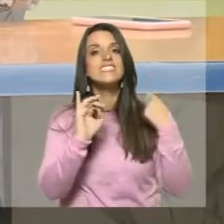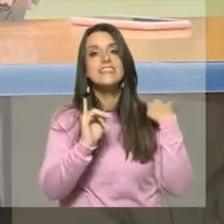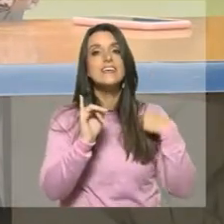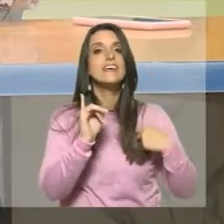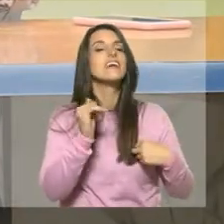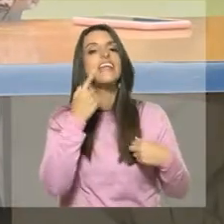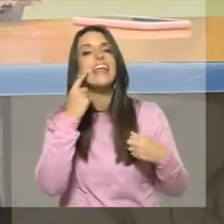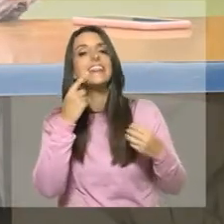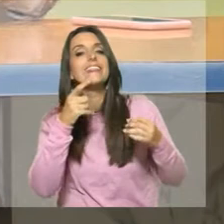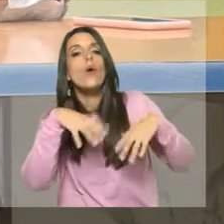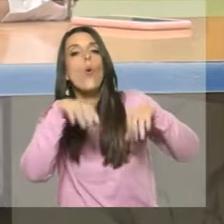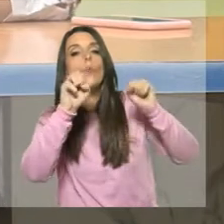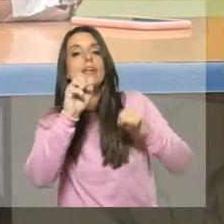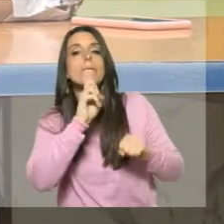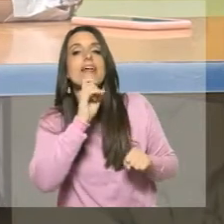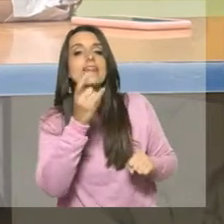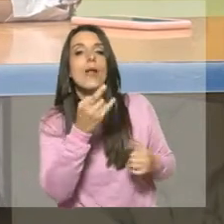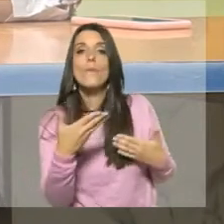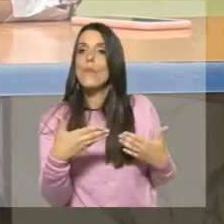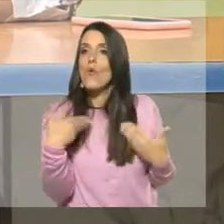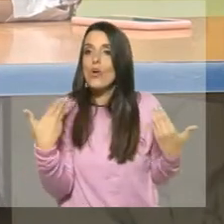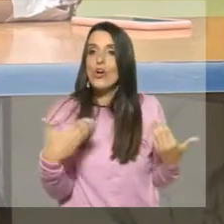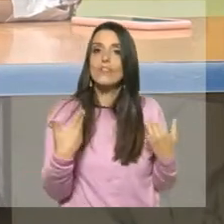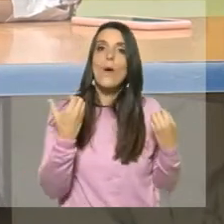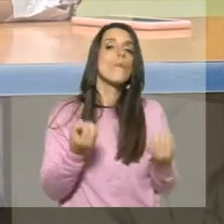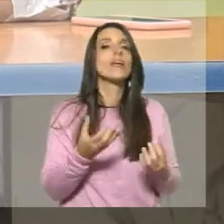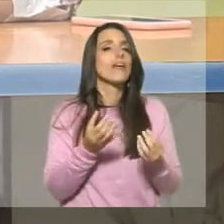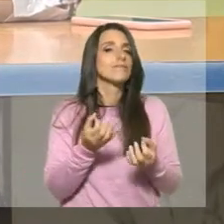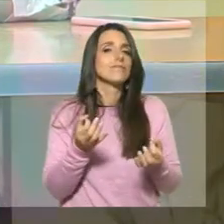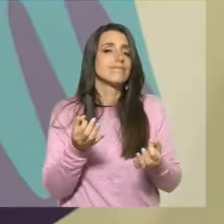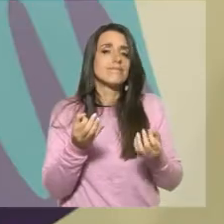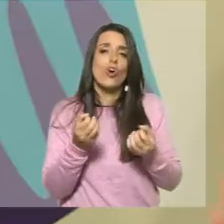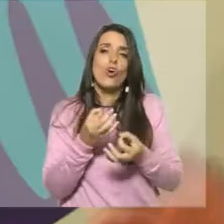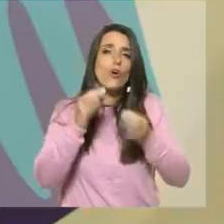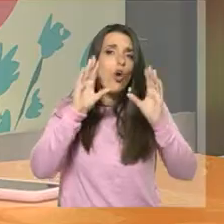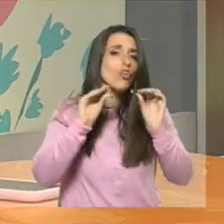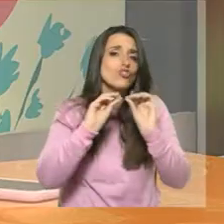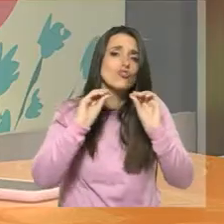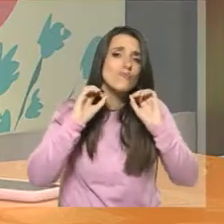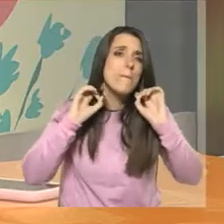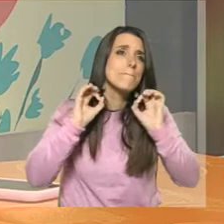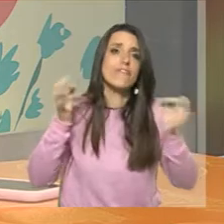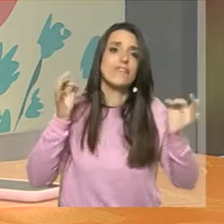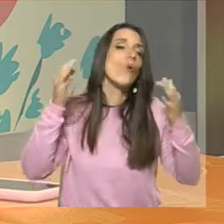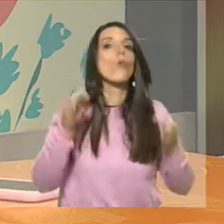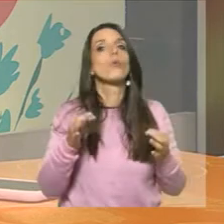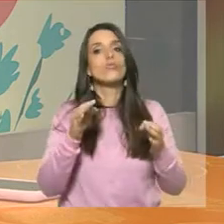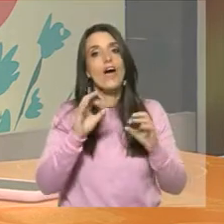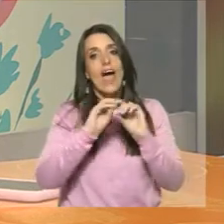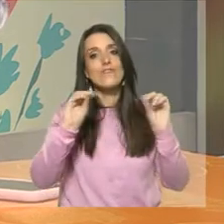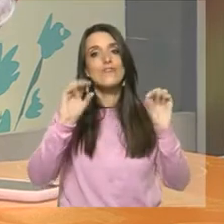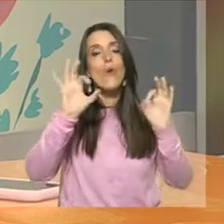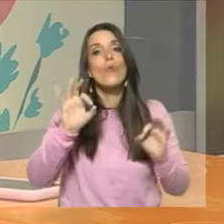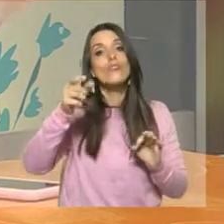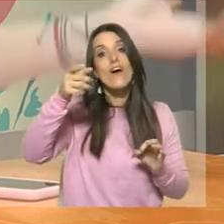obra Detector de mentiras. Sí, muy contenta porque se viene con todo. Se viene con todo y además nosotros recordamos a Nadia, además